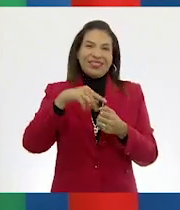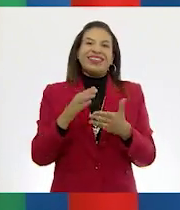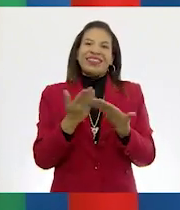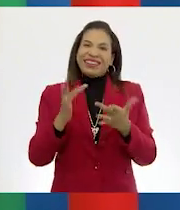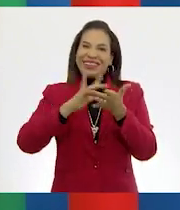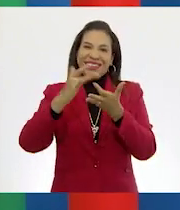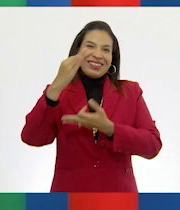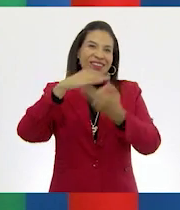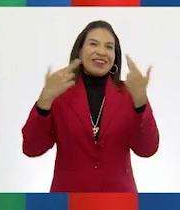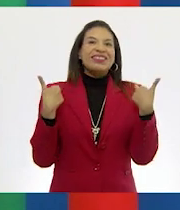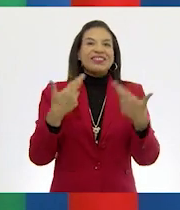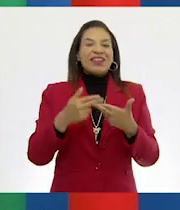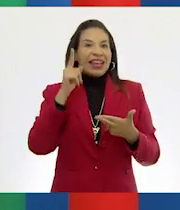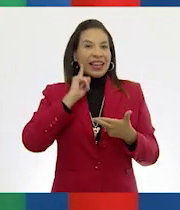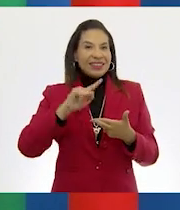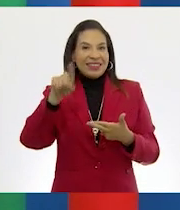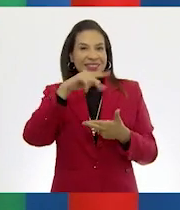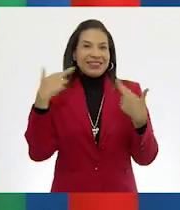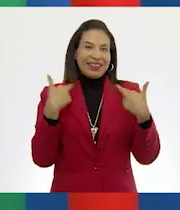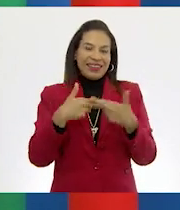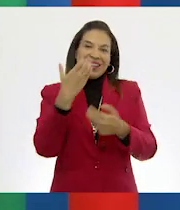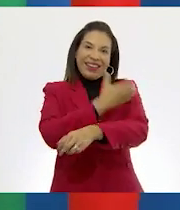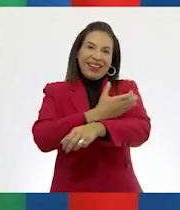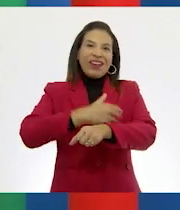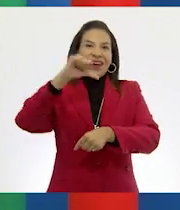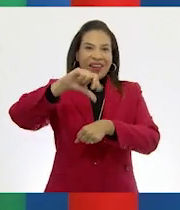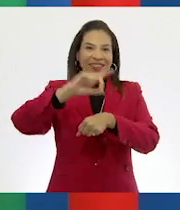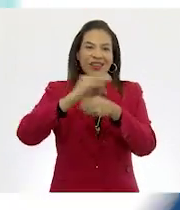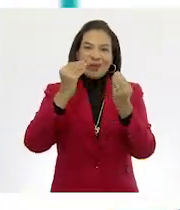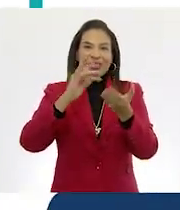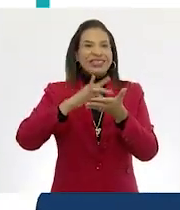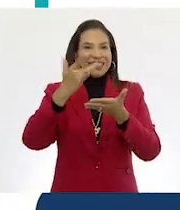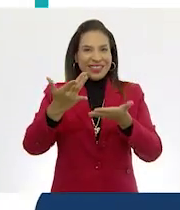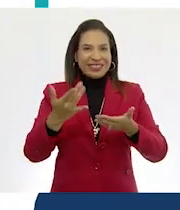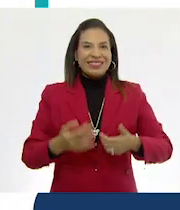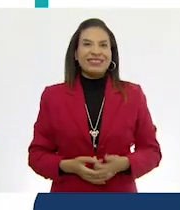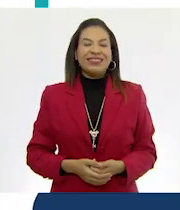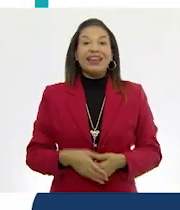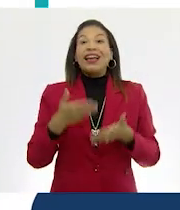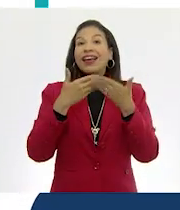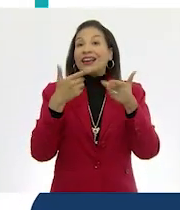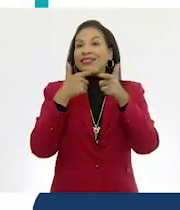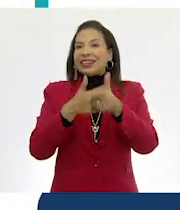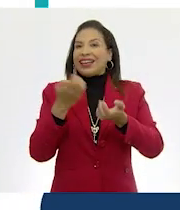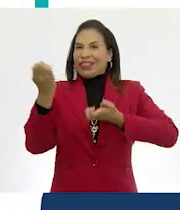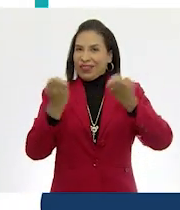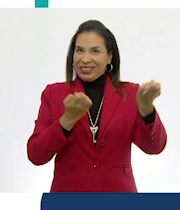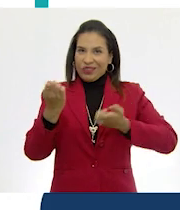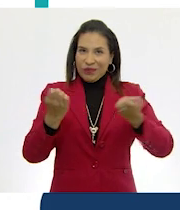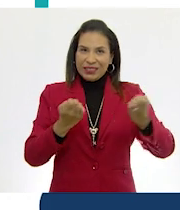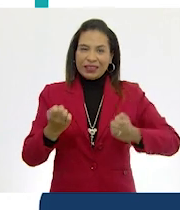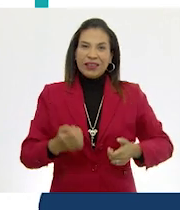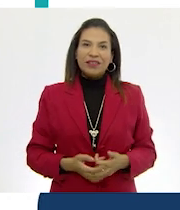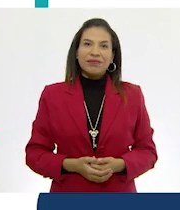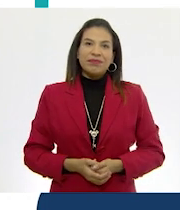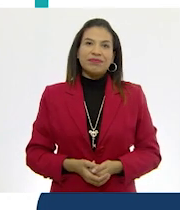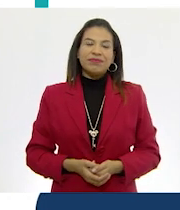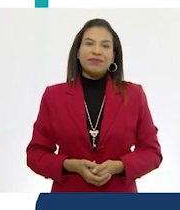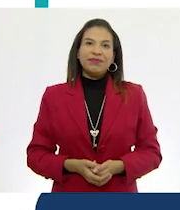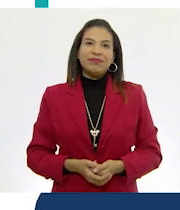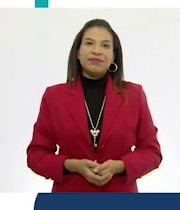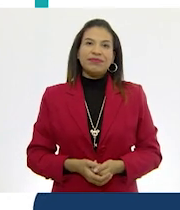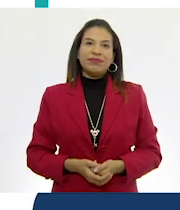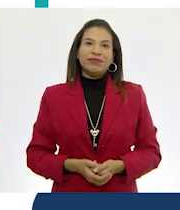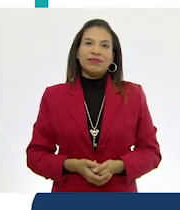Gracias a todos los maestros y maestras que nos acompañaron el día de hoy. Muchísimas gracias. A continuación, educación física.